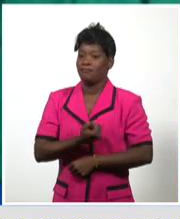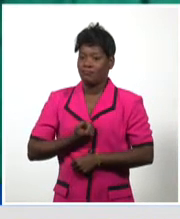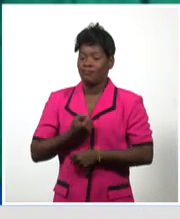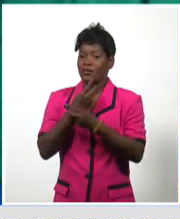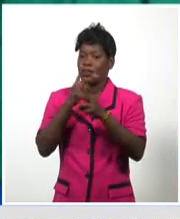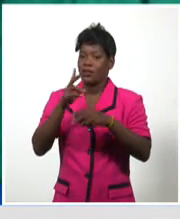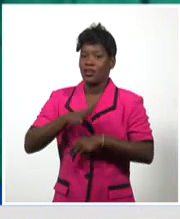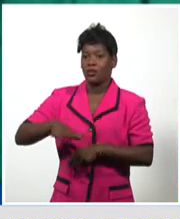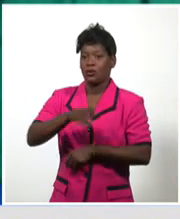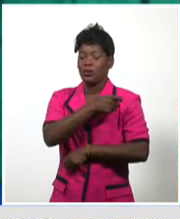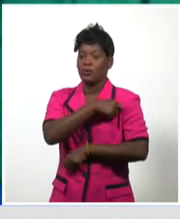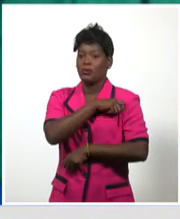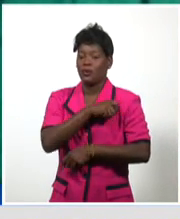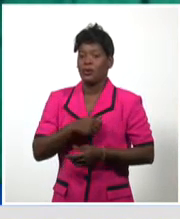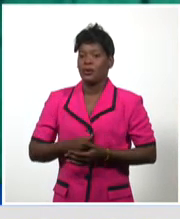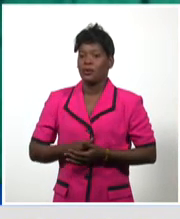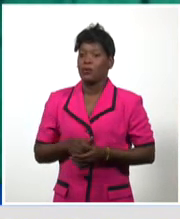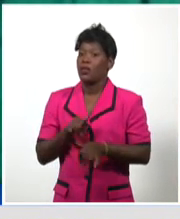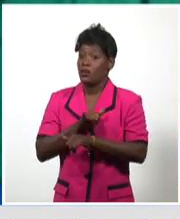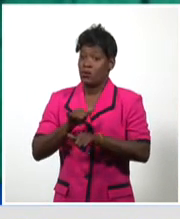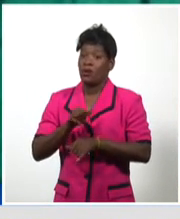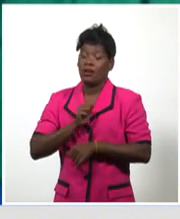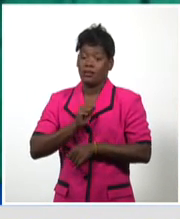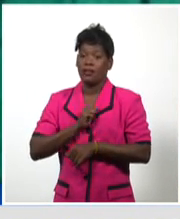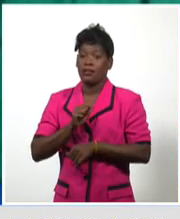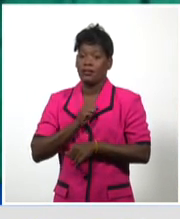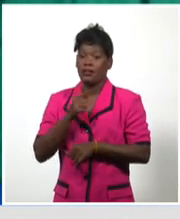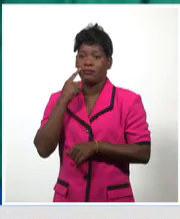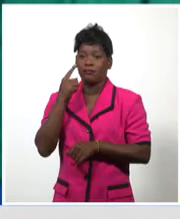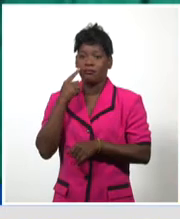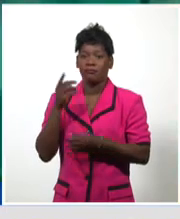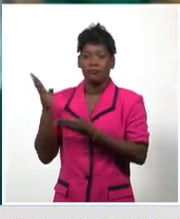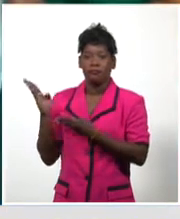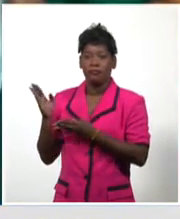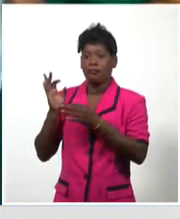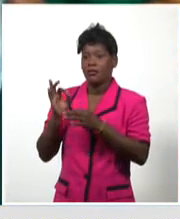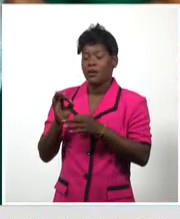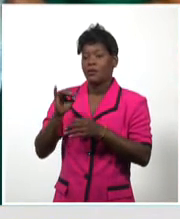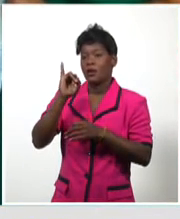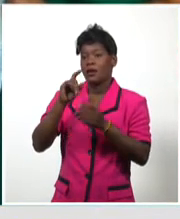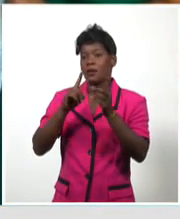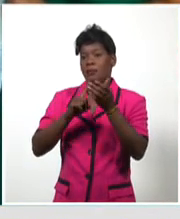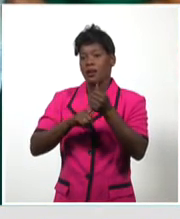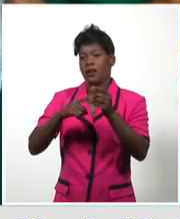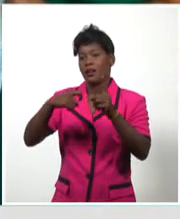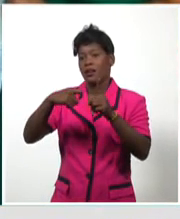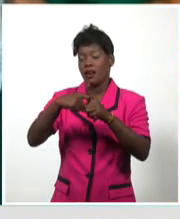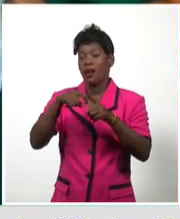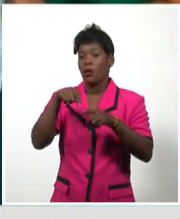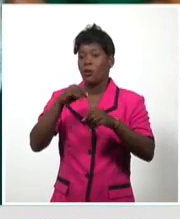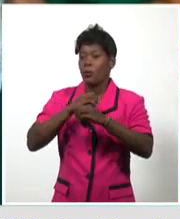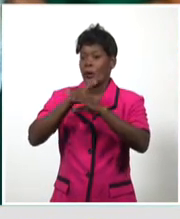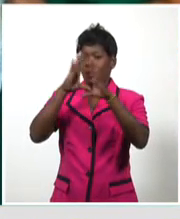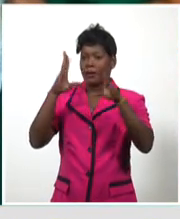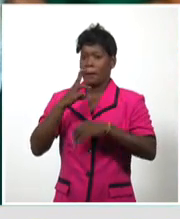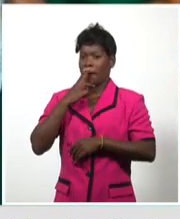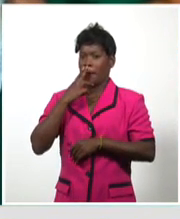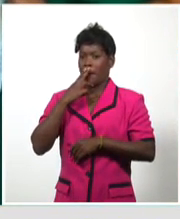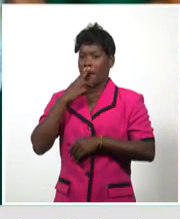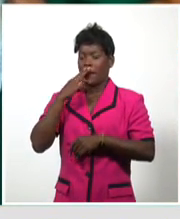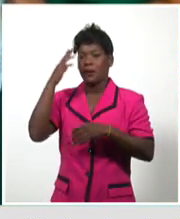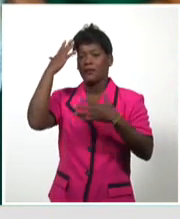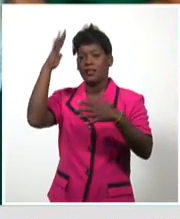quería compartir además una imagen que me han hecho llegar directamente desde el IPK. Allí se levantaron hoy bien temprano en la mañana para felicitar también